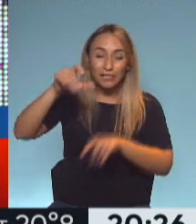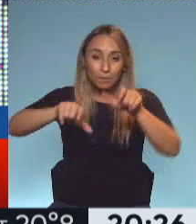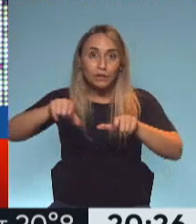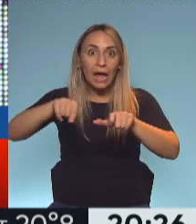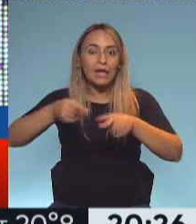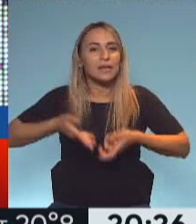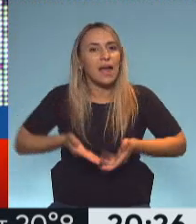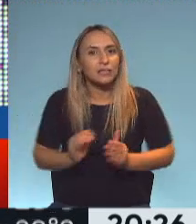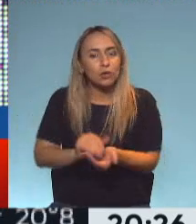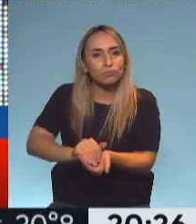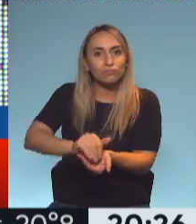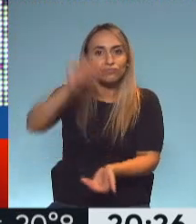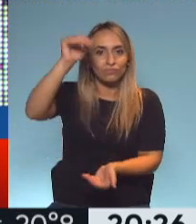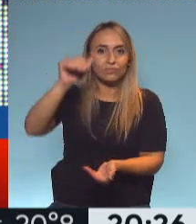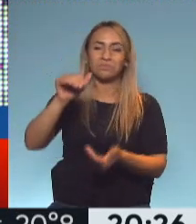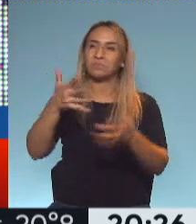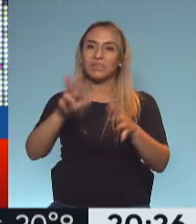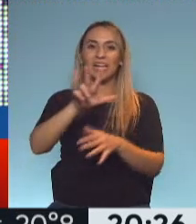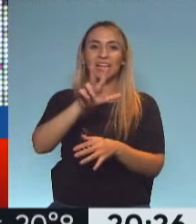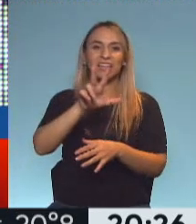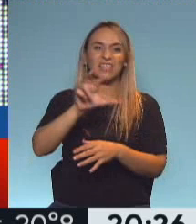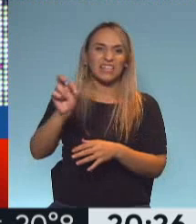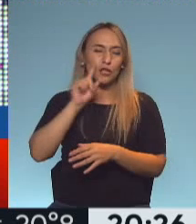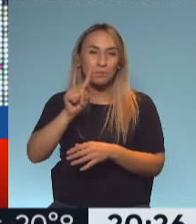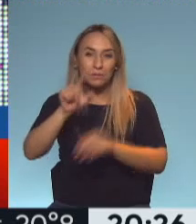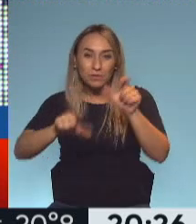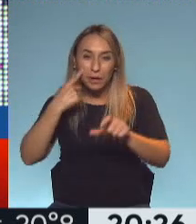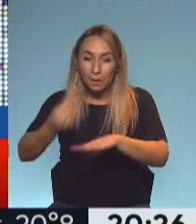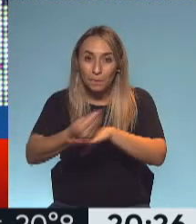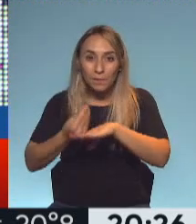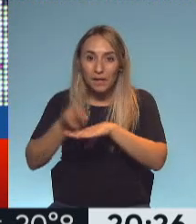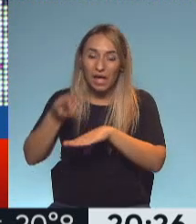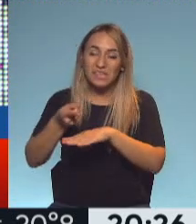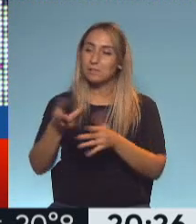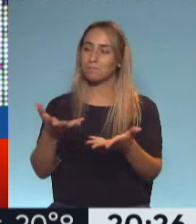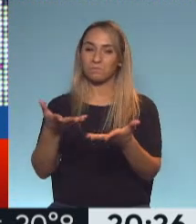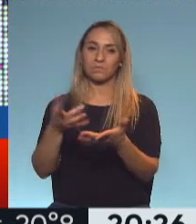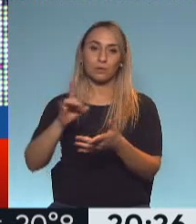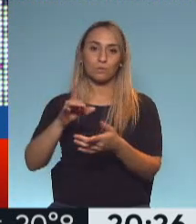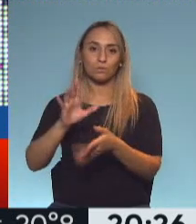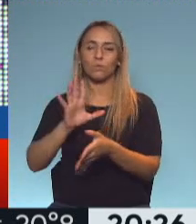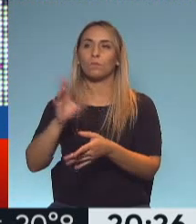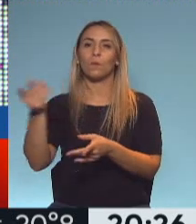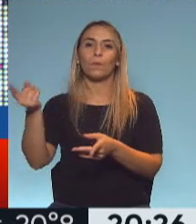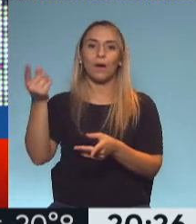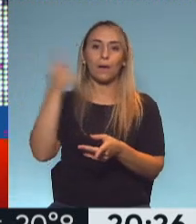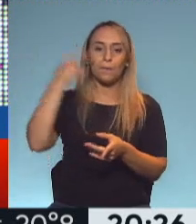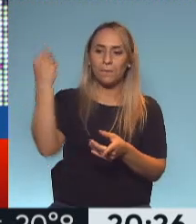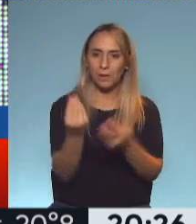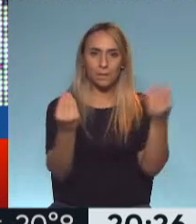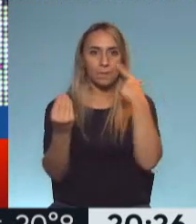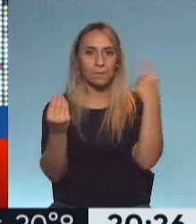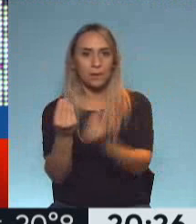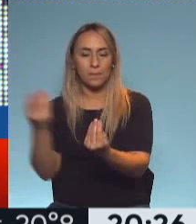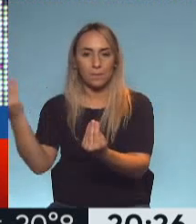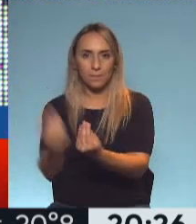El resto de los alcanzan los 3.000 habitantes, son personas que van allí por un contrato de trabajo.